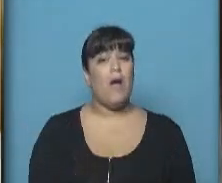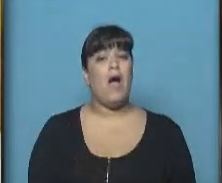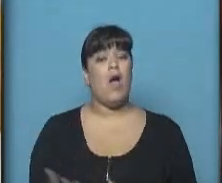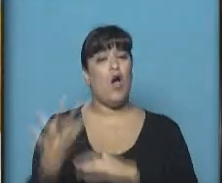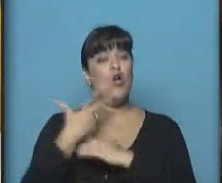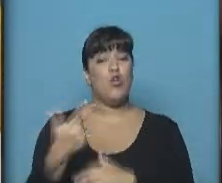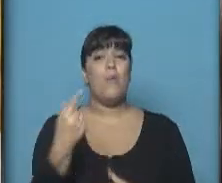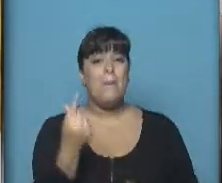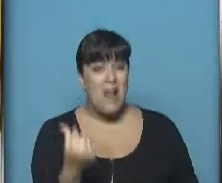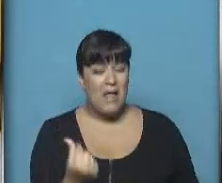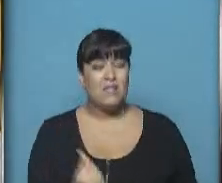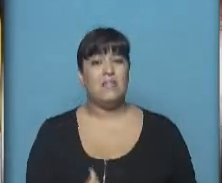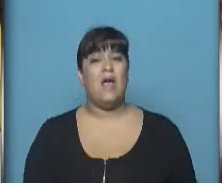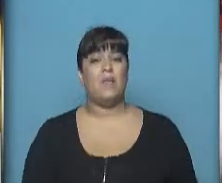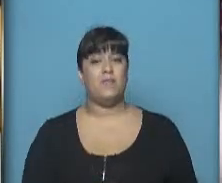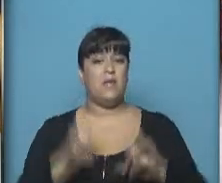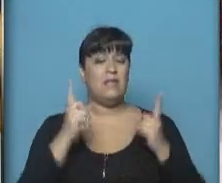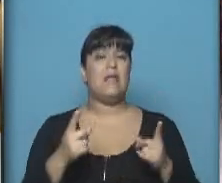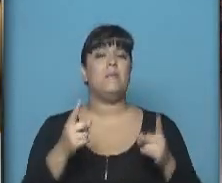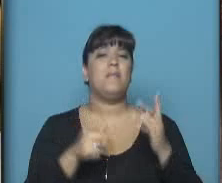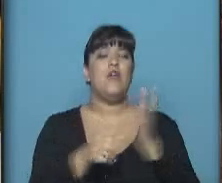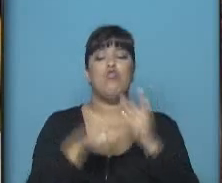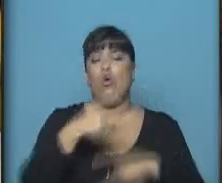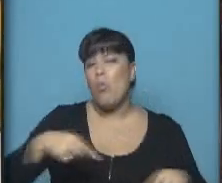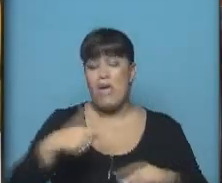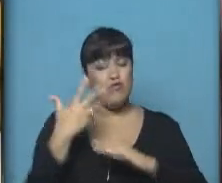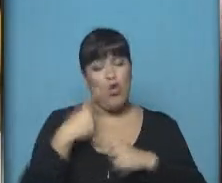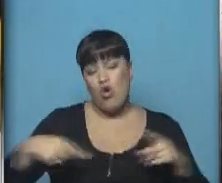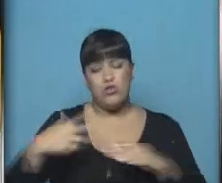le robaron la plata y algunos documentos y otras cosas.